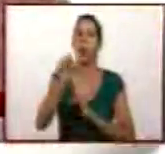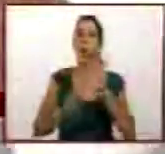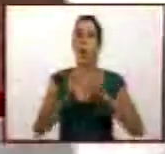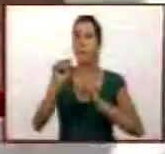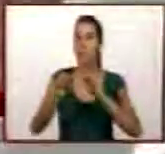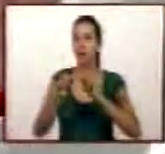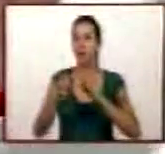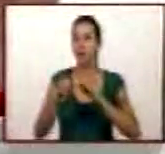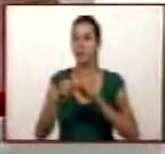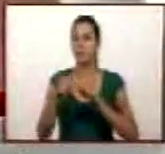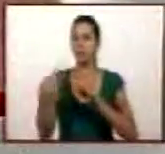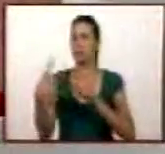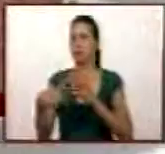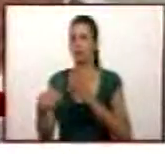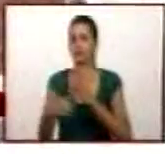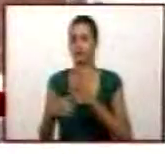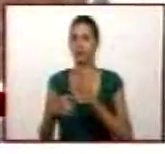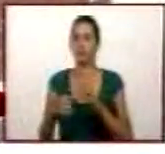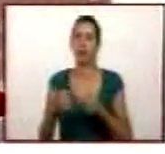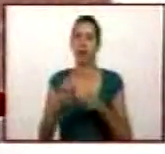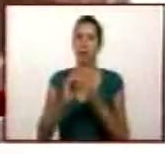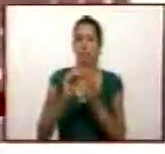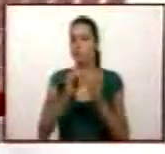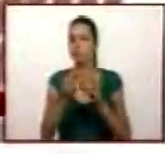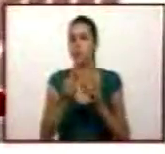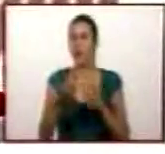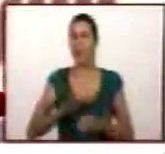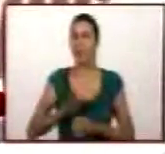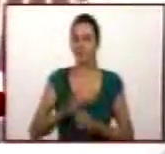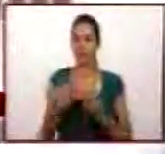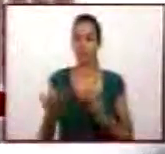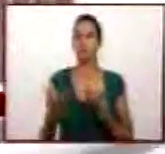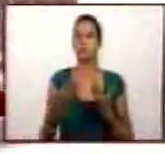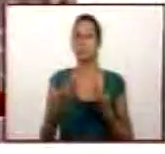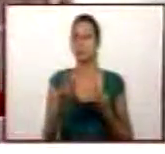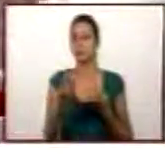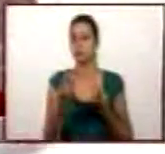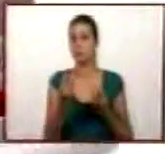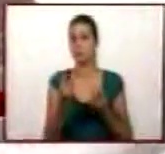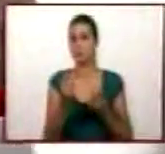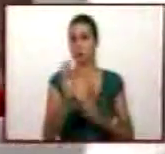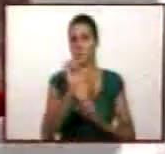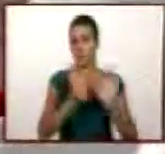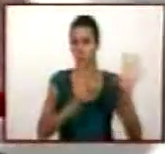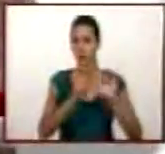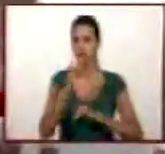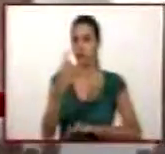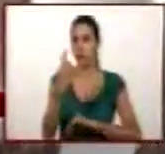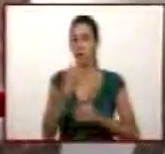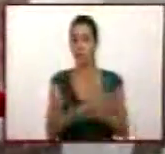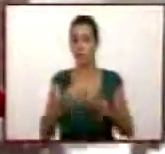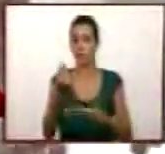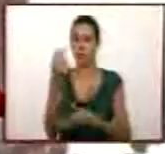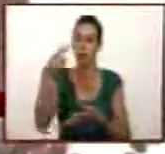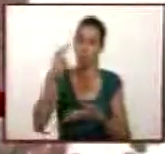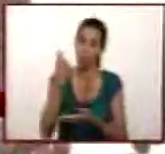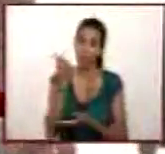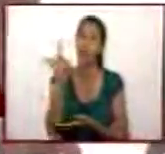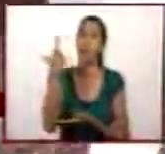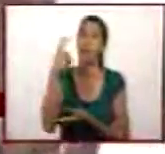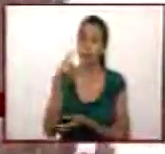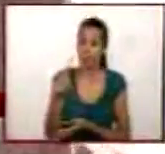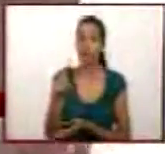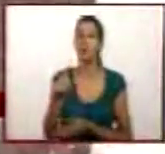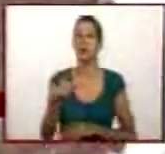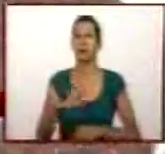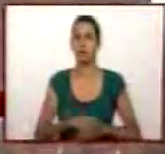equipamiento urbano para las alcaldías bolivarianas del Estado Miranda por la cantidad de 81 millones de bolívares fuertes destinadas a